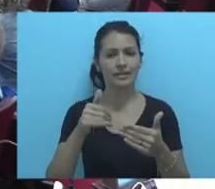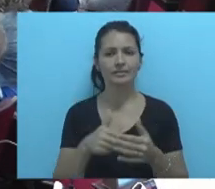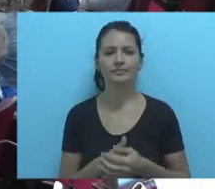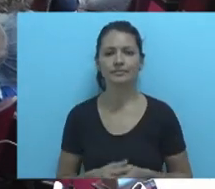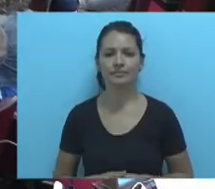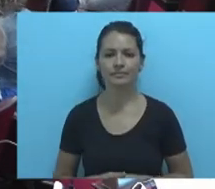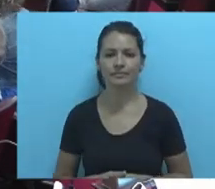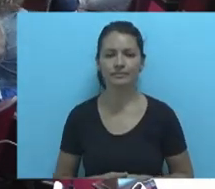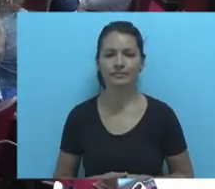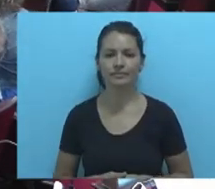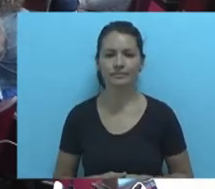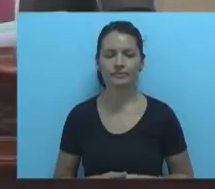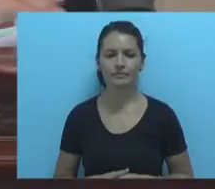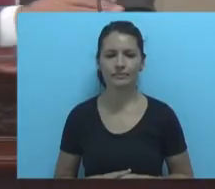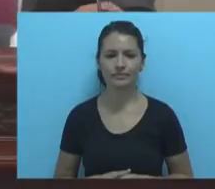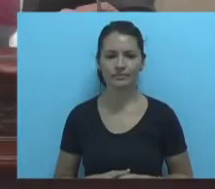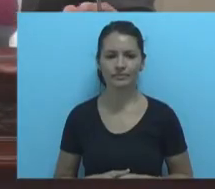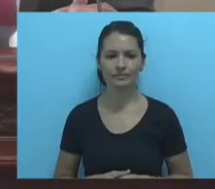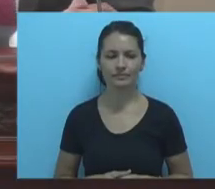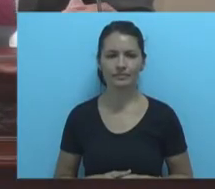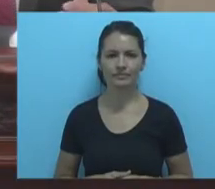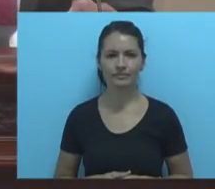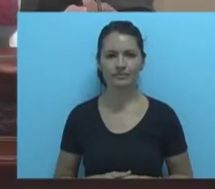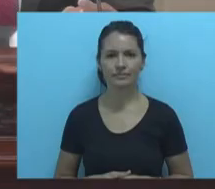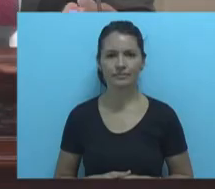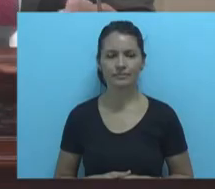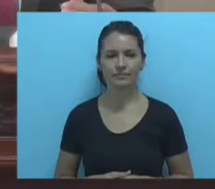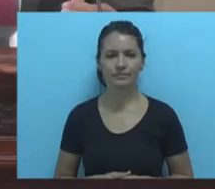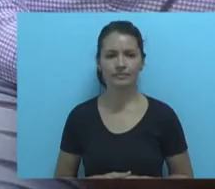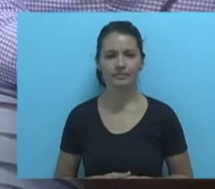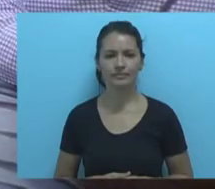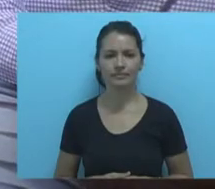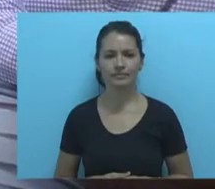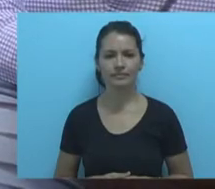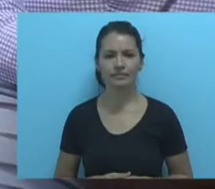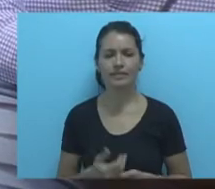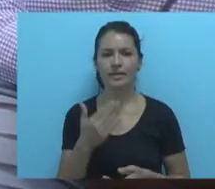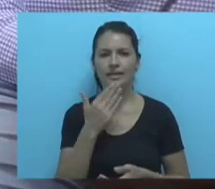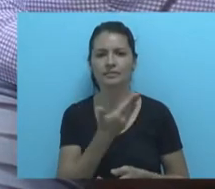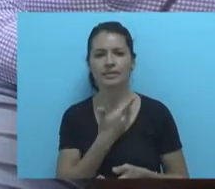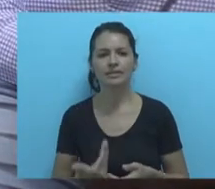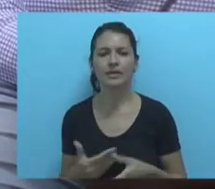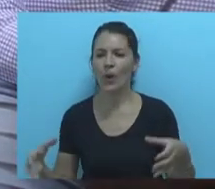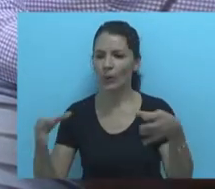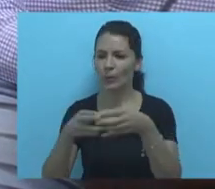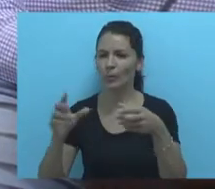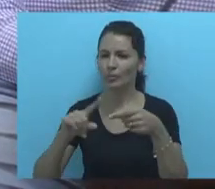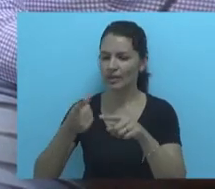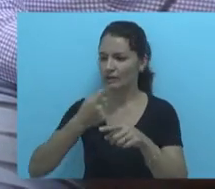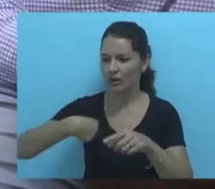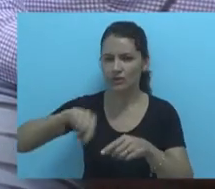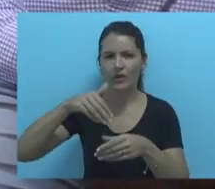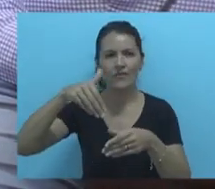aprobado. Diputada Armas Velavi tiene la palabra. Gracias, señor Presidente. Es para que conste el voto negativo del bloque Vida y Familia